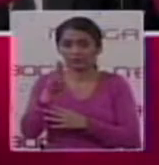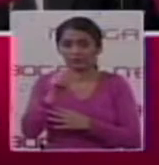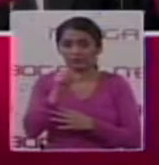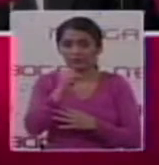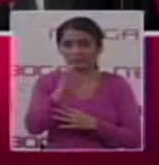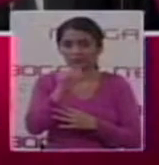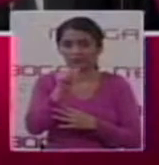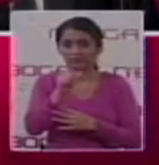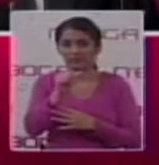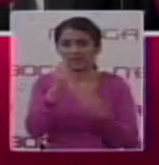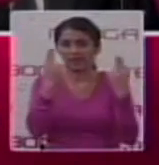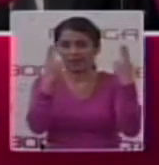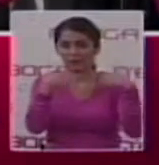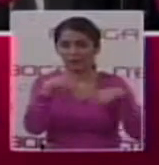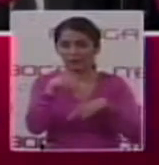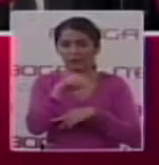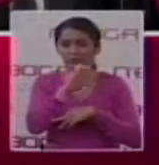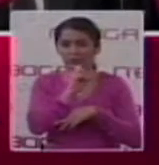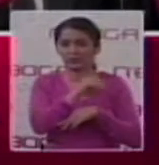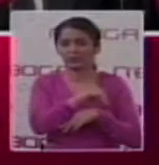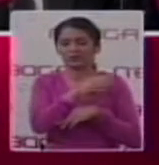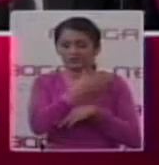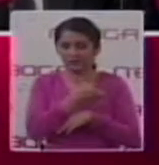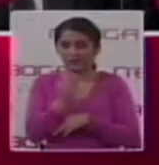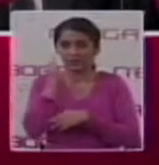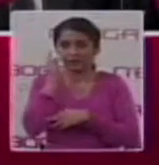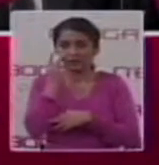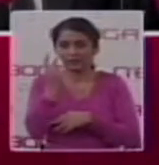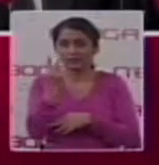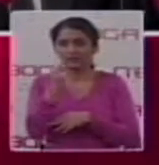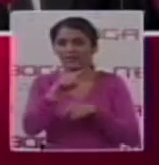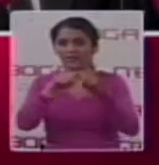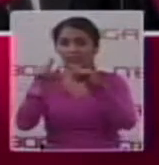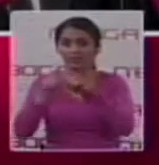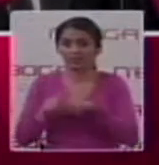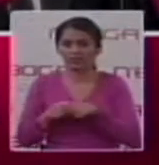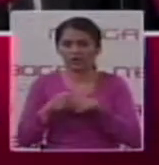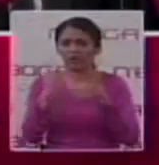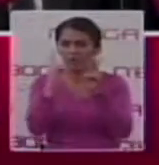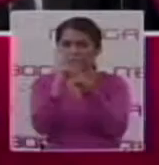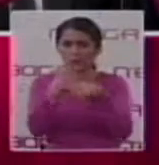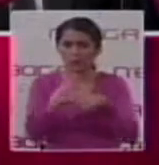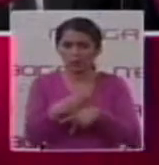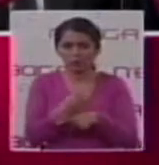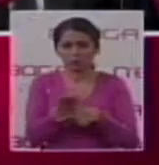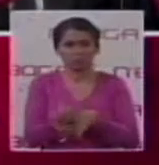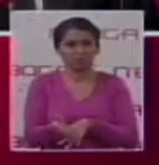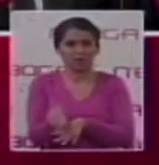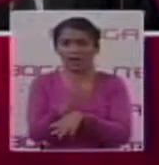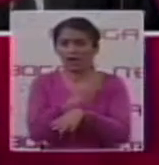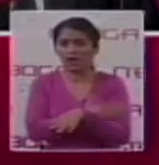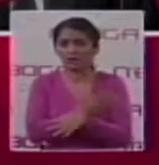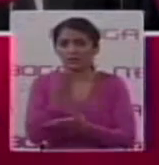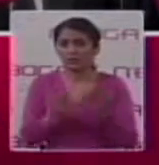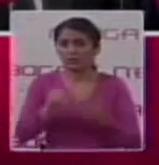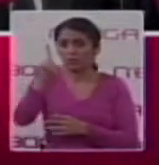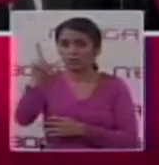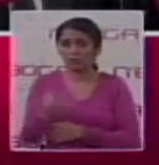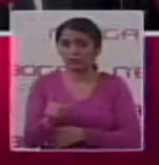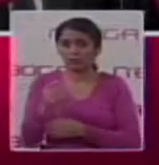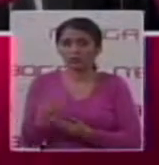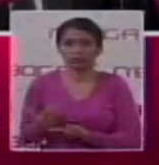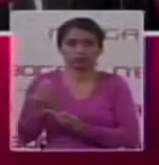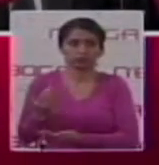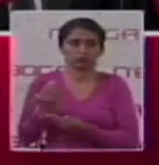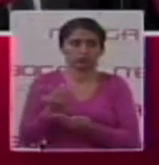subasta.aduana.gob.es, en donde pueden encontrar los lotes pertenecientes a mercancías que, por no cumplir formalidades aduaneras o